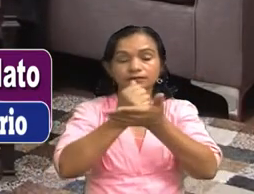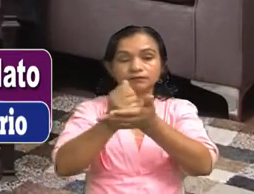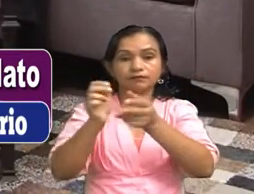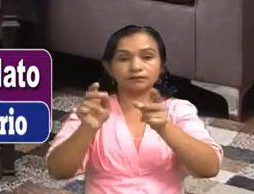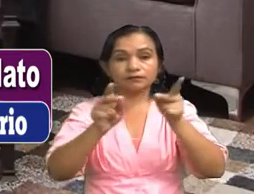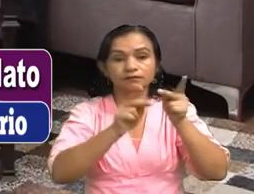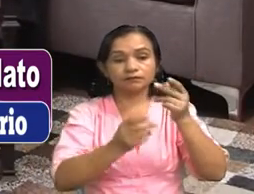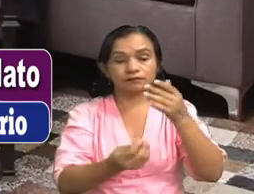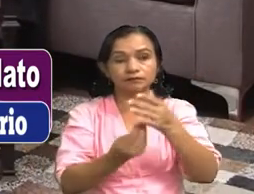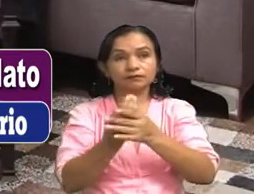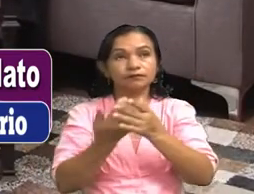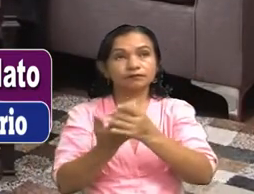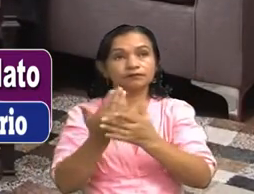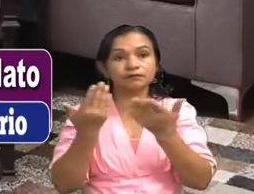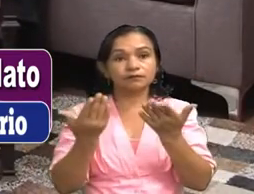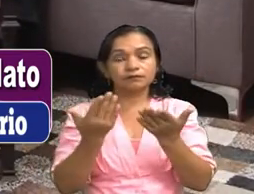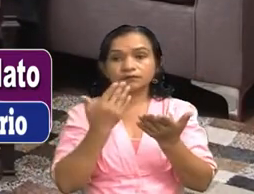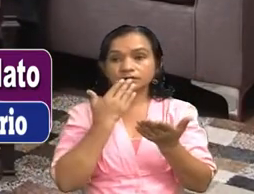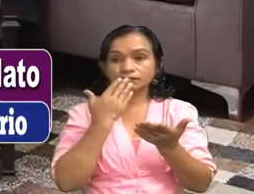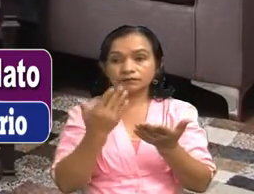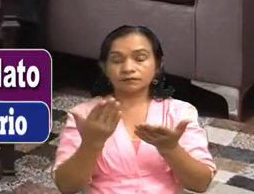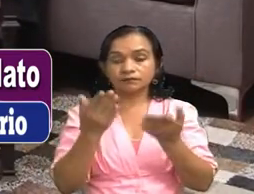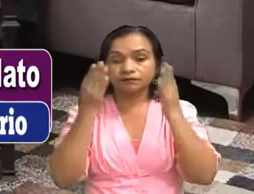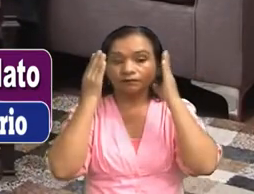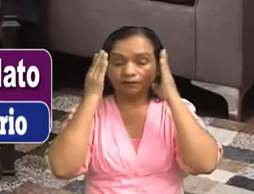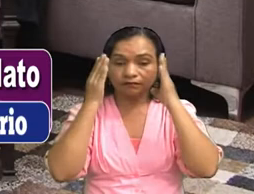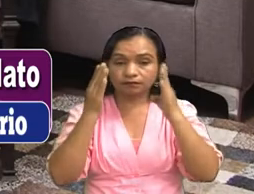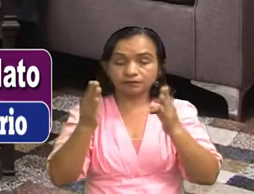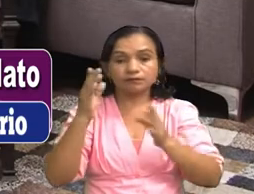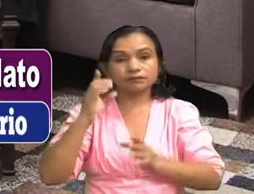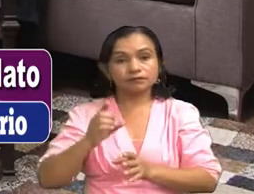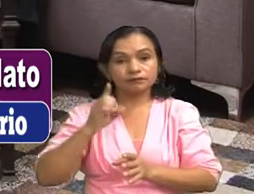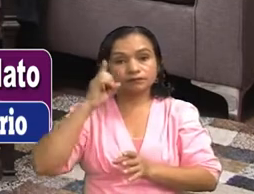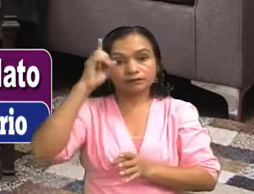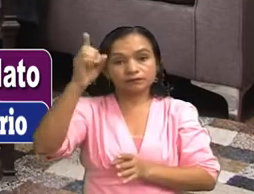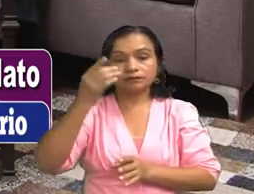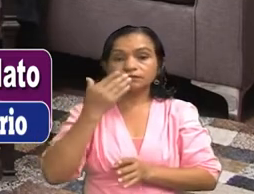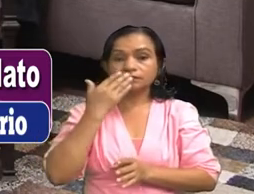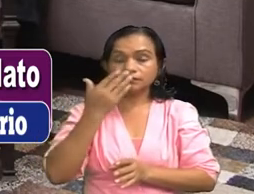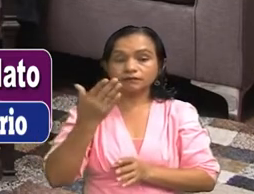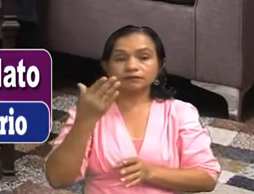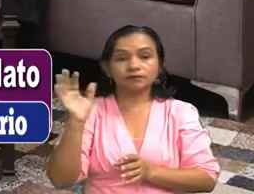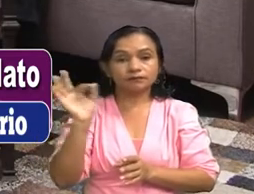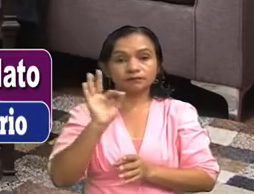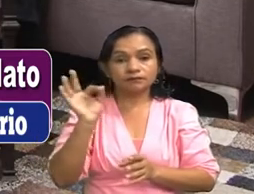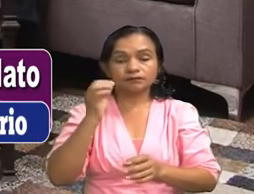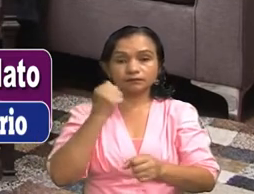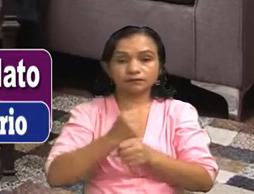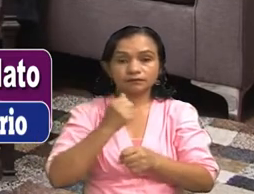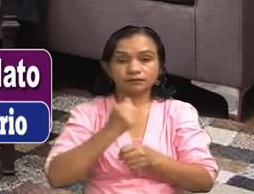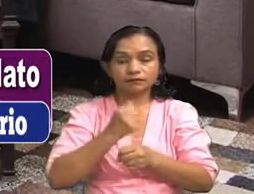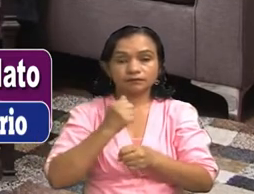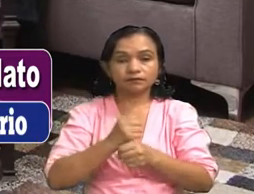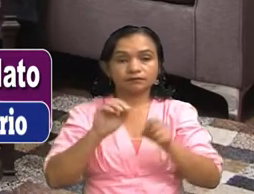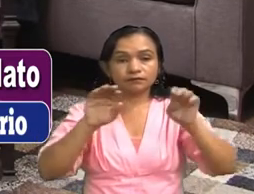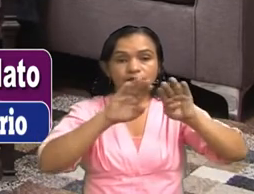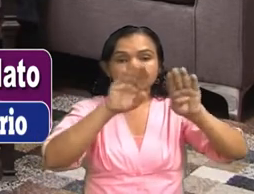productor. Muy buen énfasis, muy buen desarrollo, muy buena estrategia haberse le entregado a las compañeras mujeres.